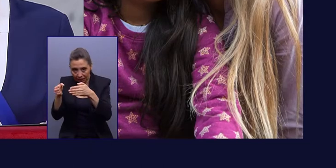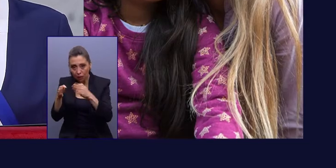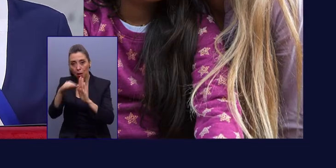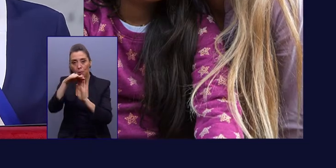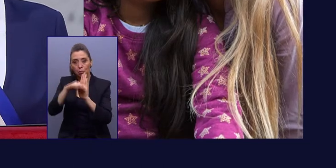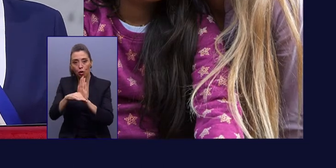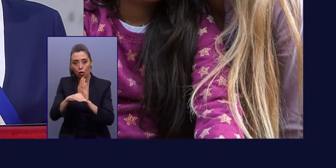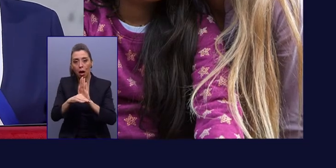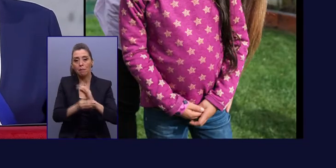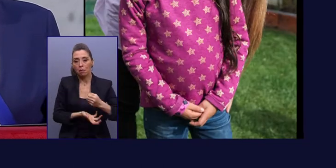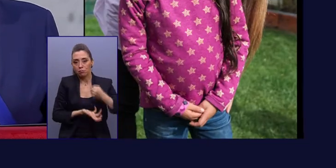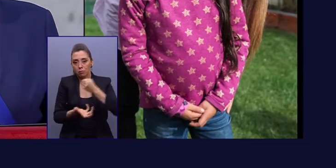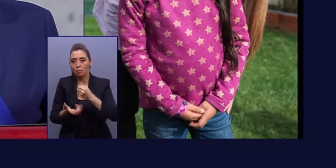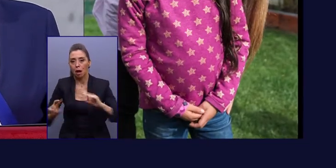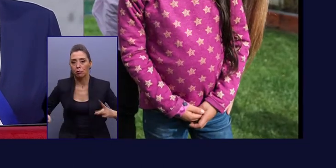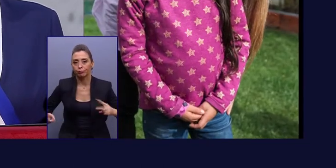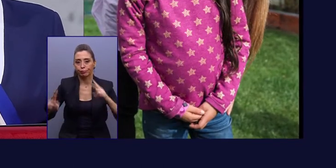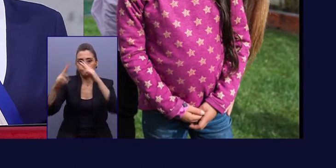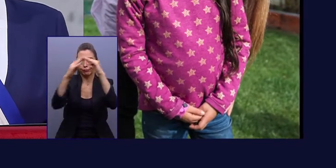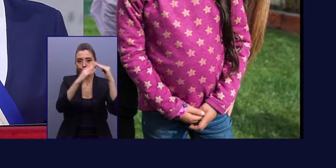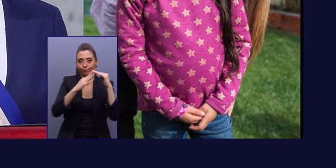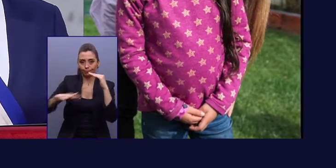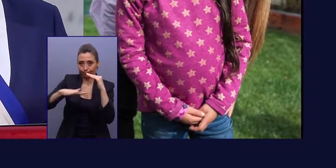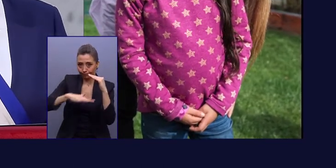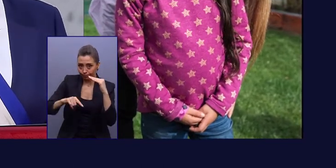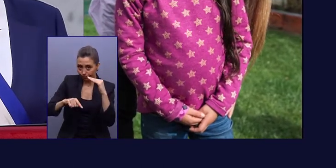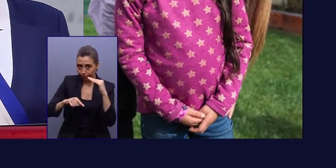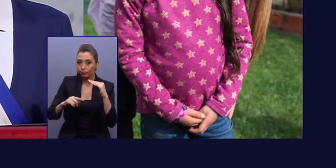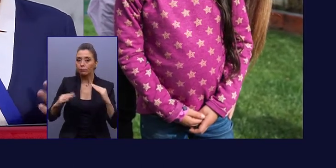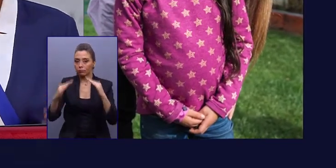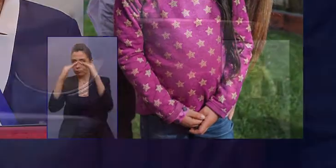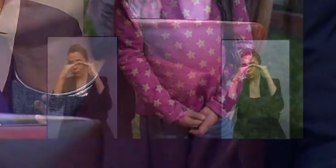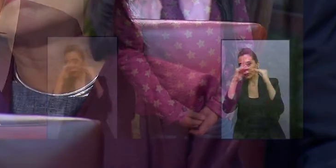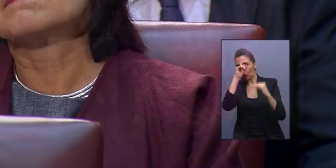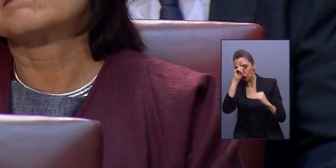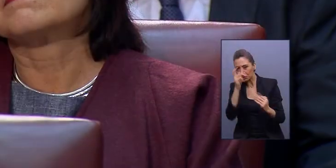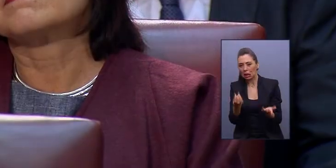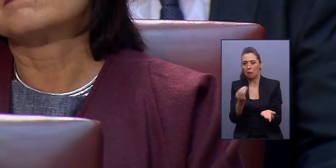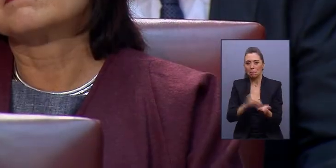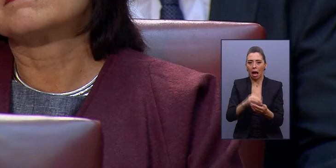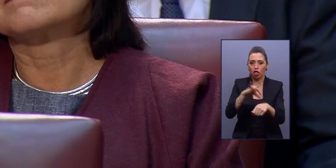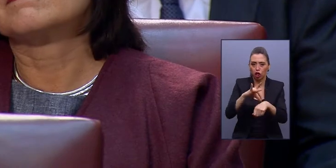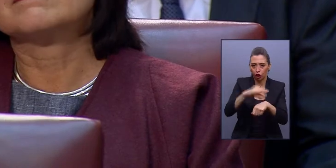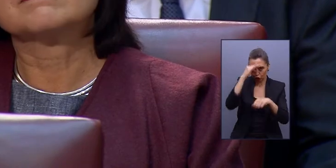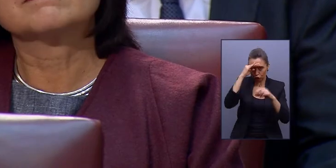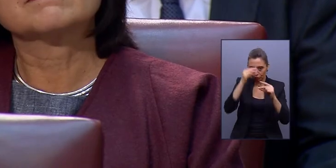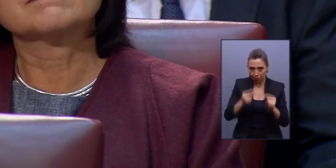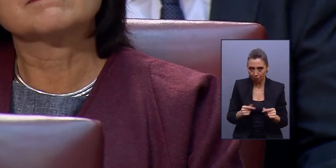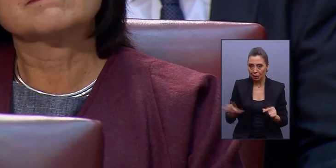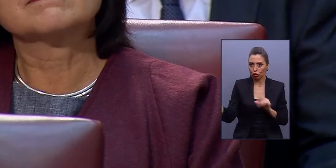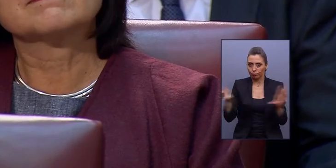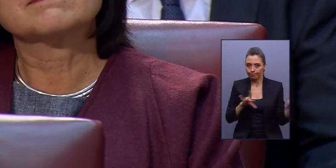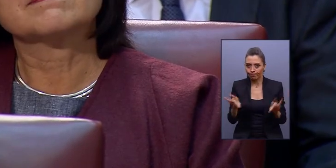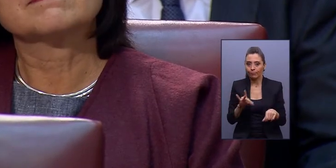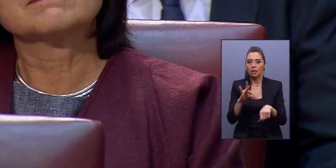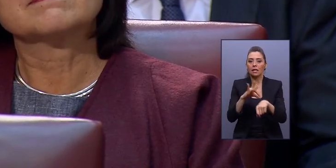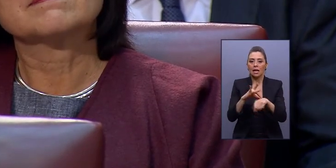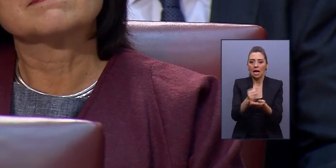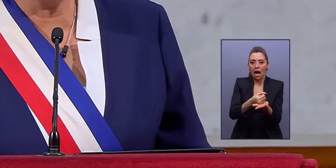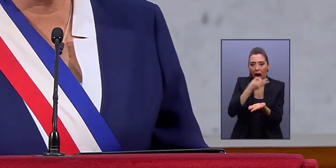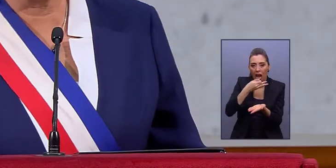histórico de inversión en infraestructura, pero también, no solo con infraestructura, más médicos y especialistas, con medicamentos